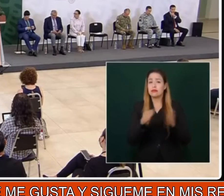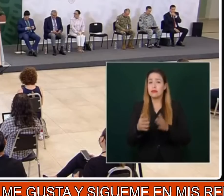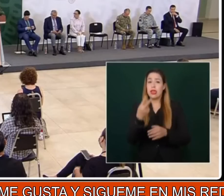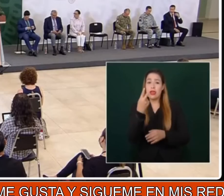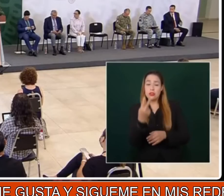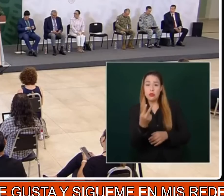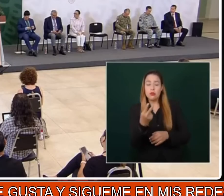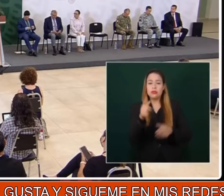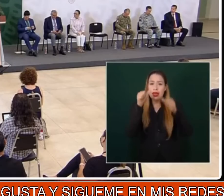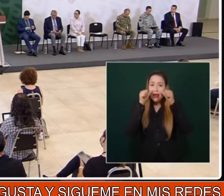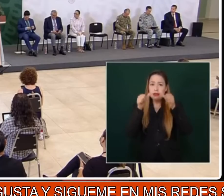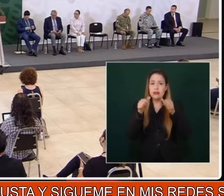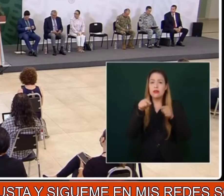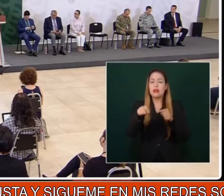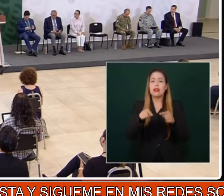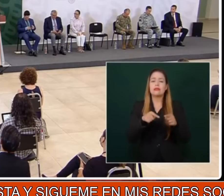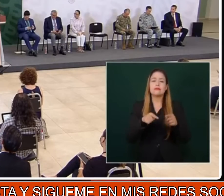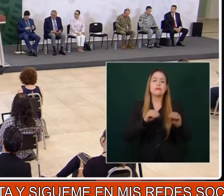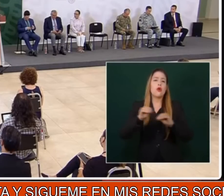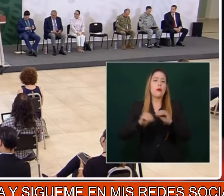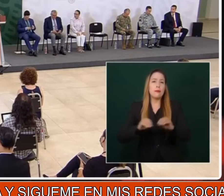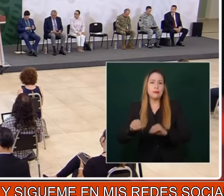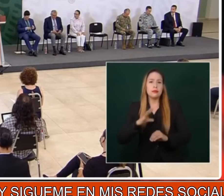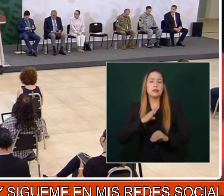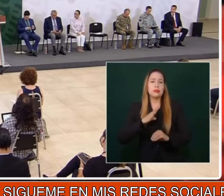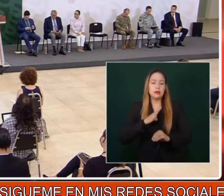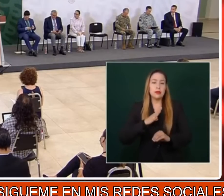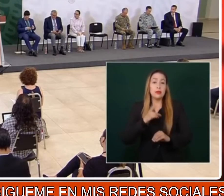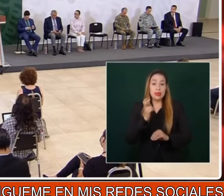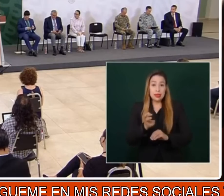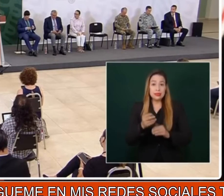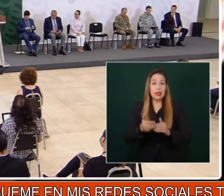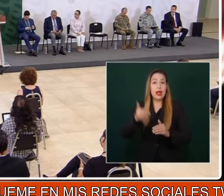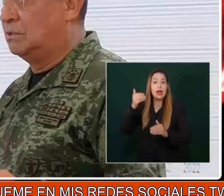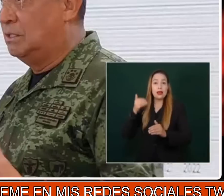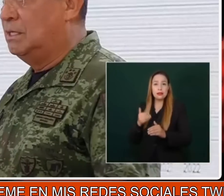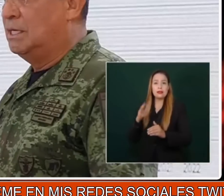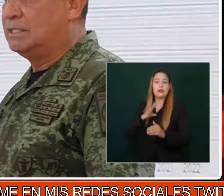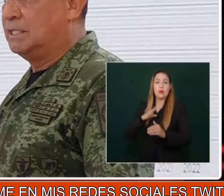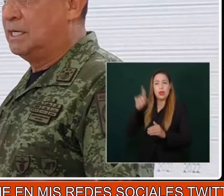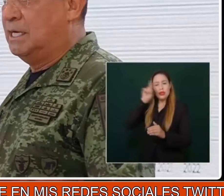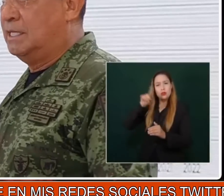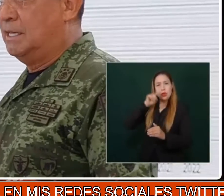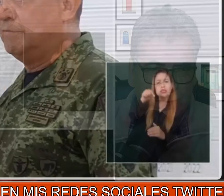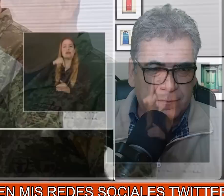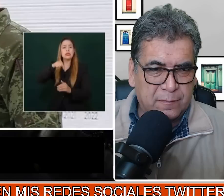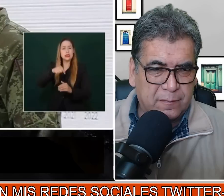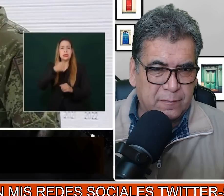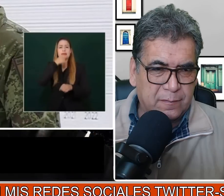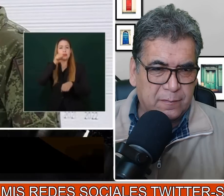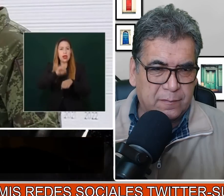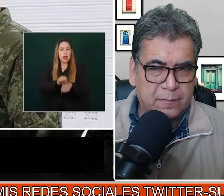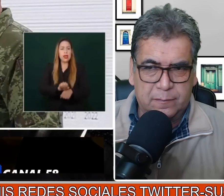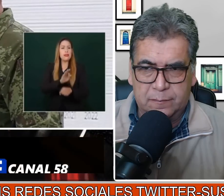las operaciones, y que estas, antes de que se recibiera la recomendación, la Secretaría de la Defensa